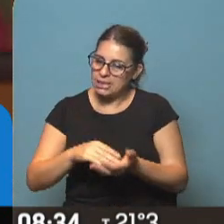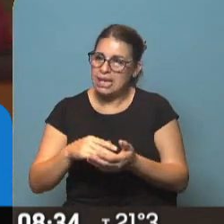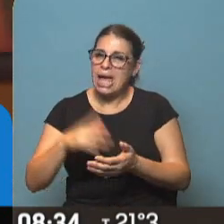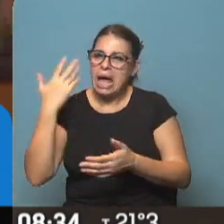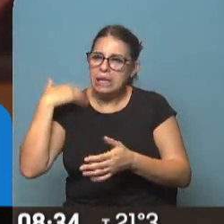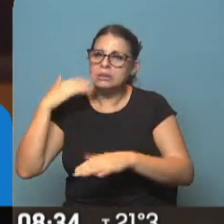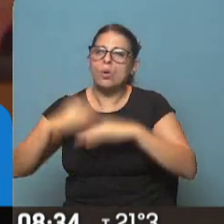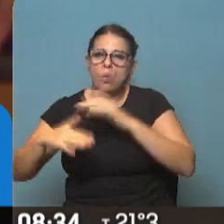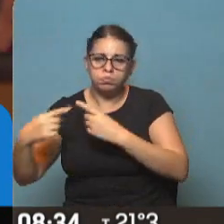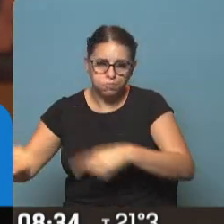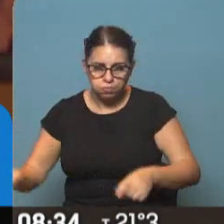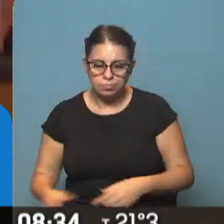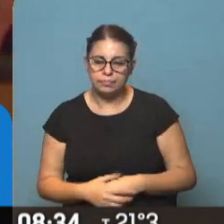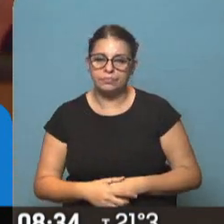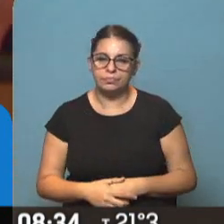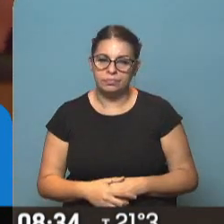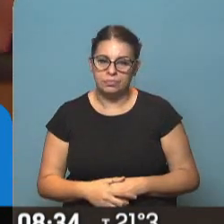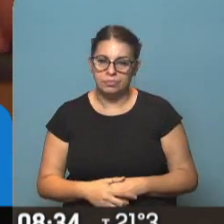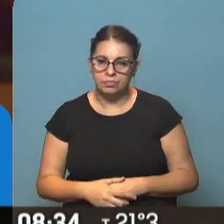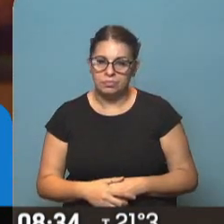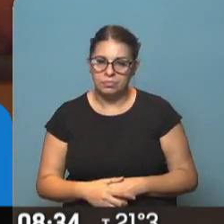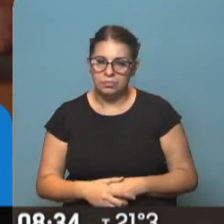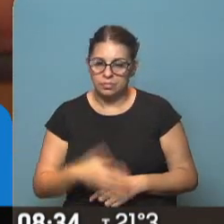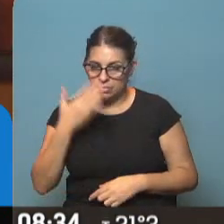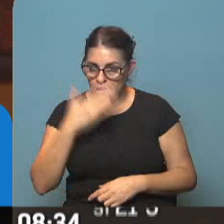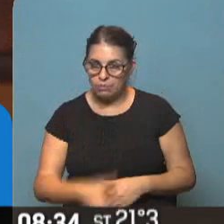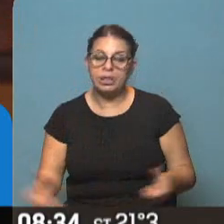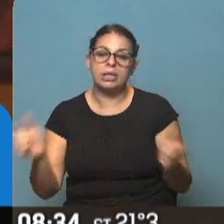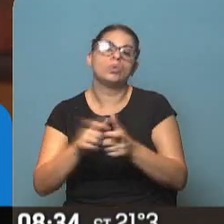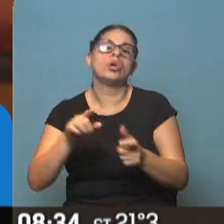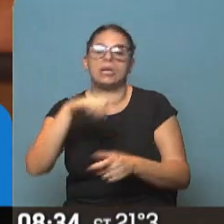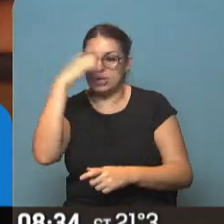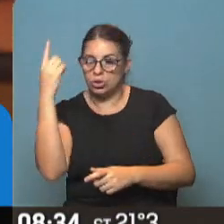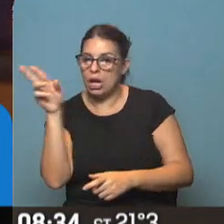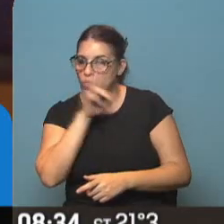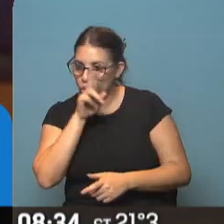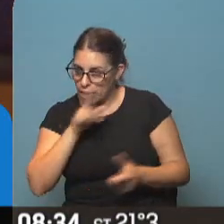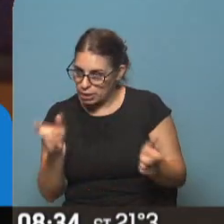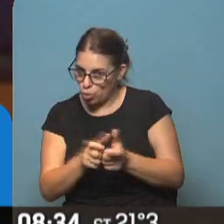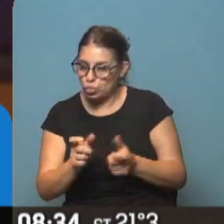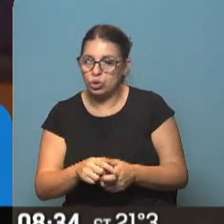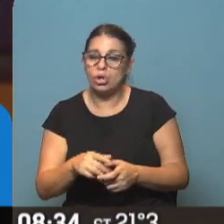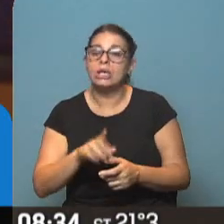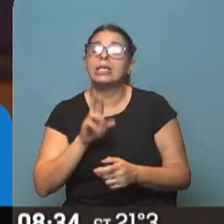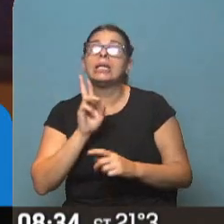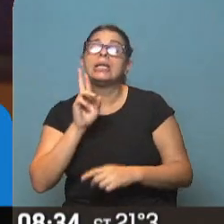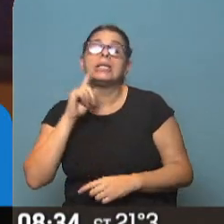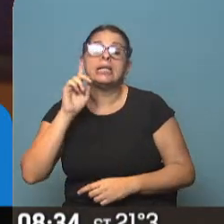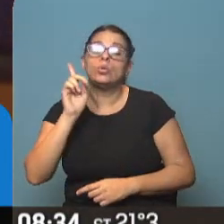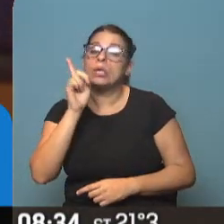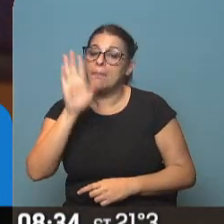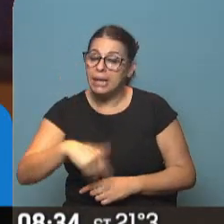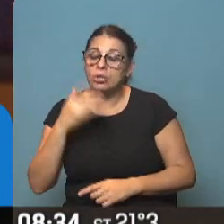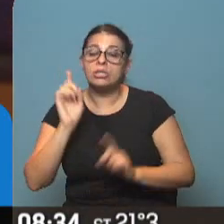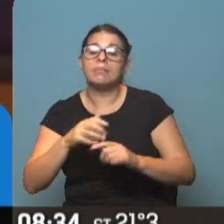anteriormente y luego los encuentros nacionales de mujeres ni una menos la